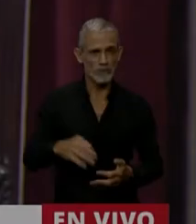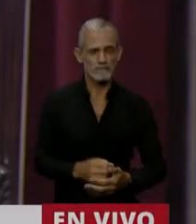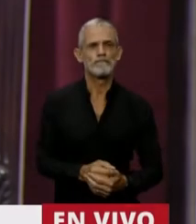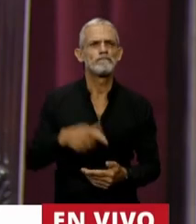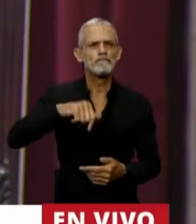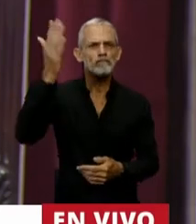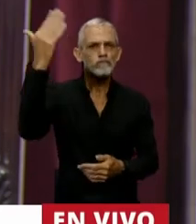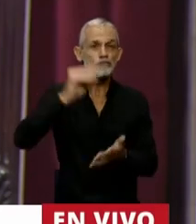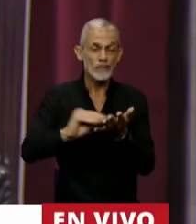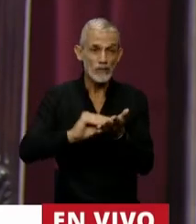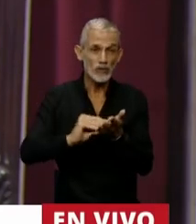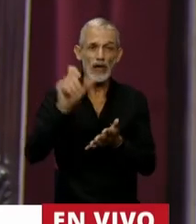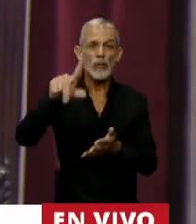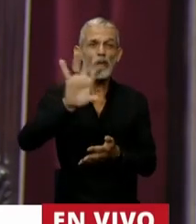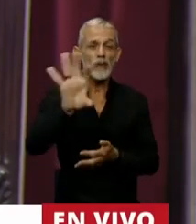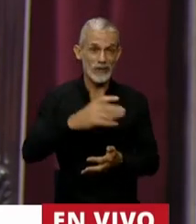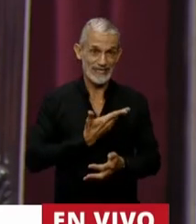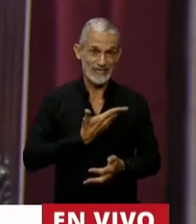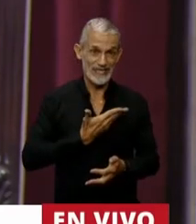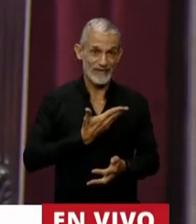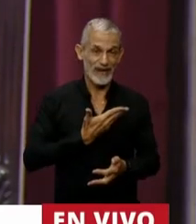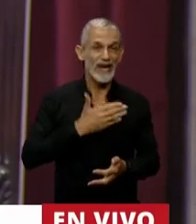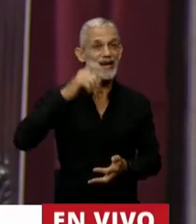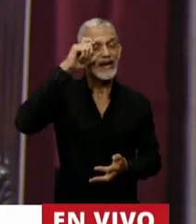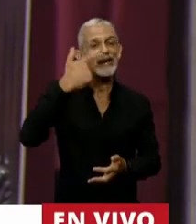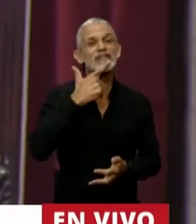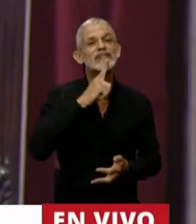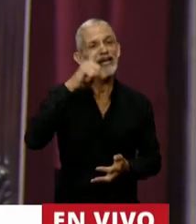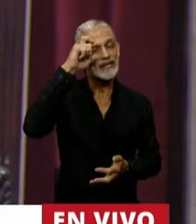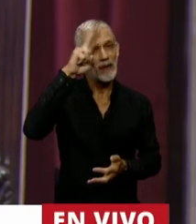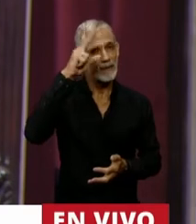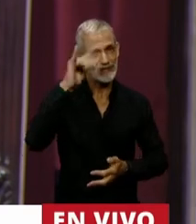tiene la palabra el diputado por la provincia de santa fe enrique estévez